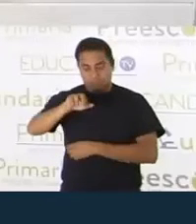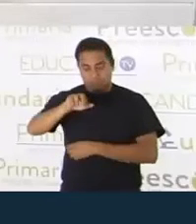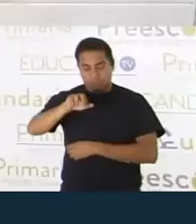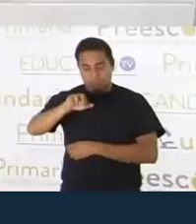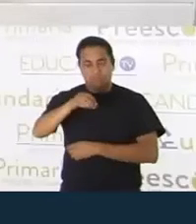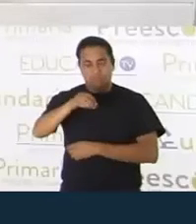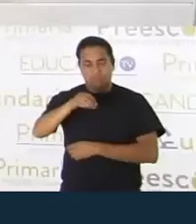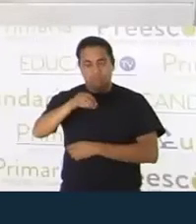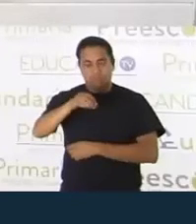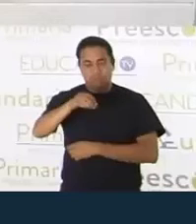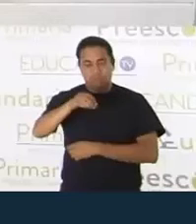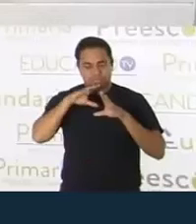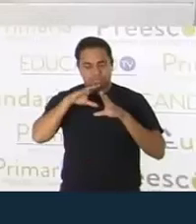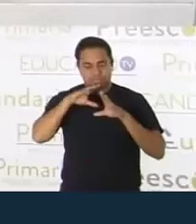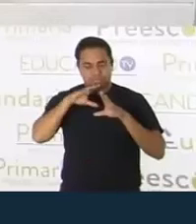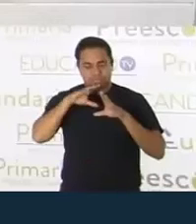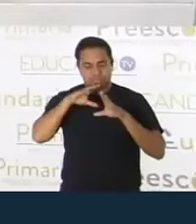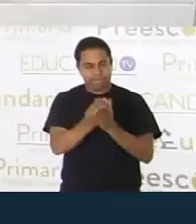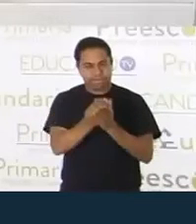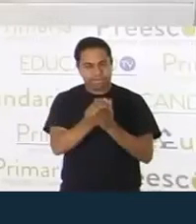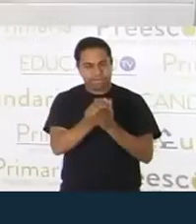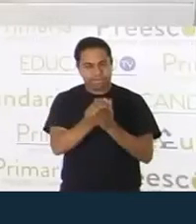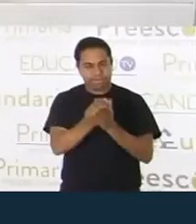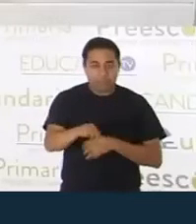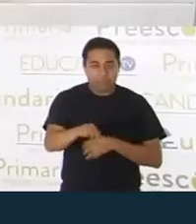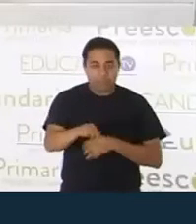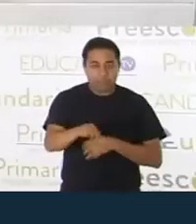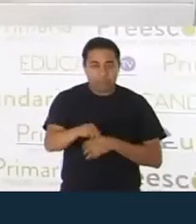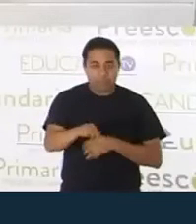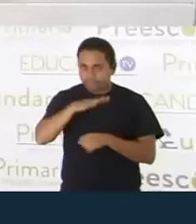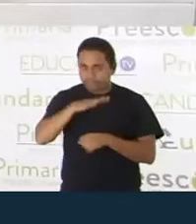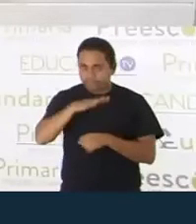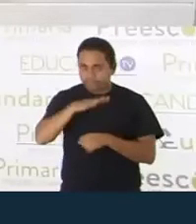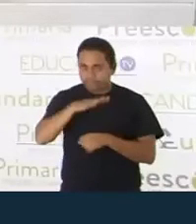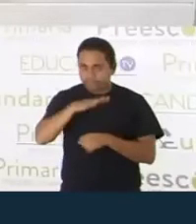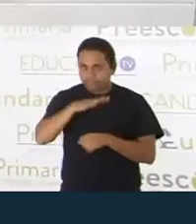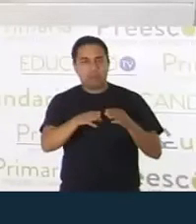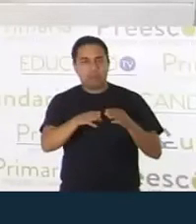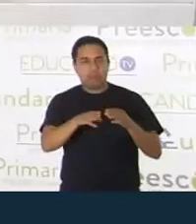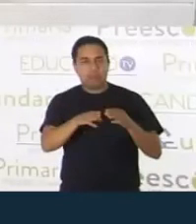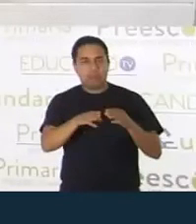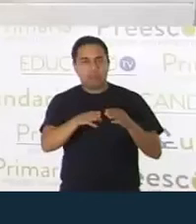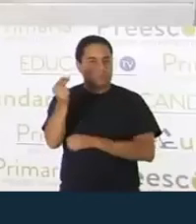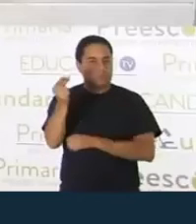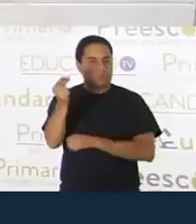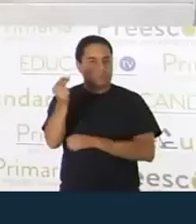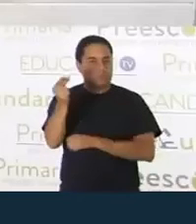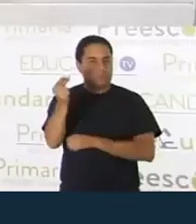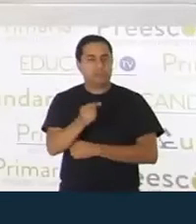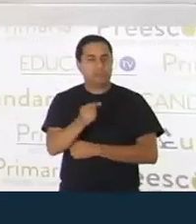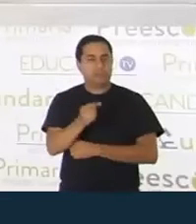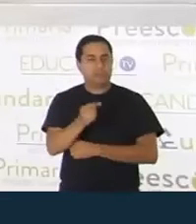tu acompañante durante toda esta sesión. Es importante recordarte los materiales que vamos a utilizar. Un